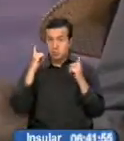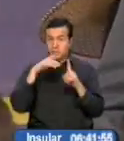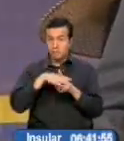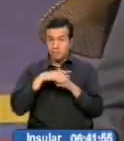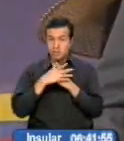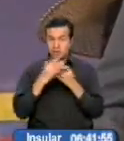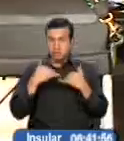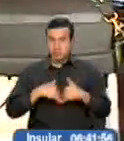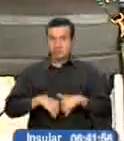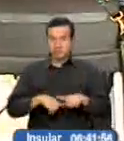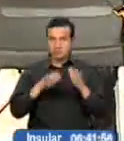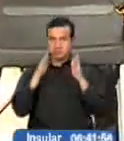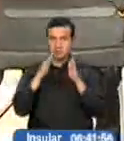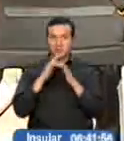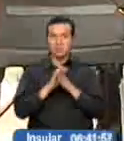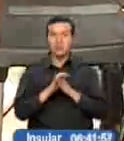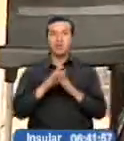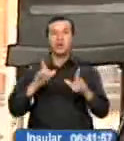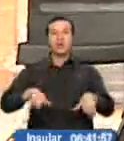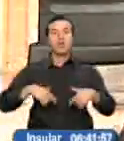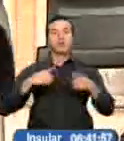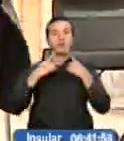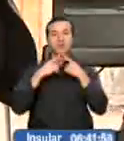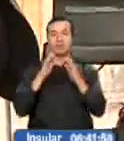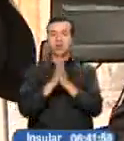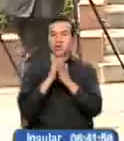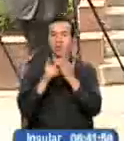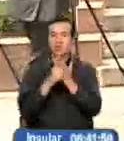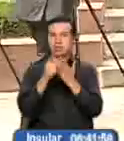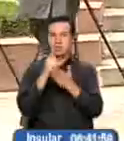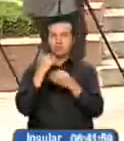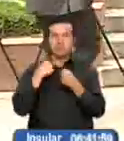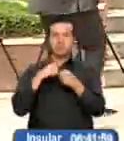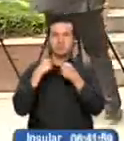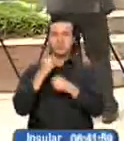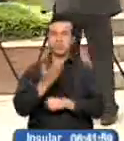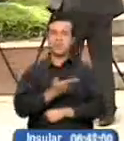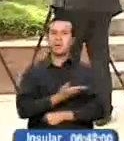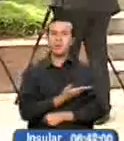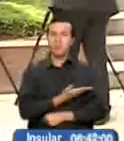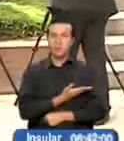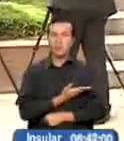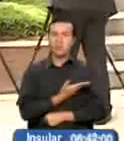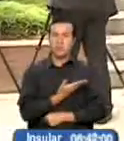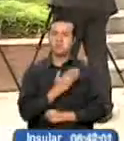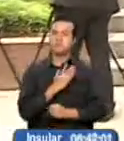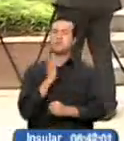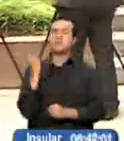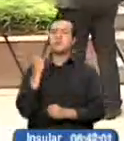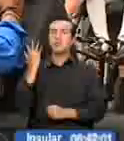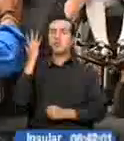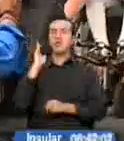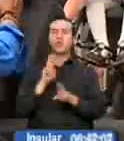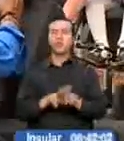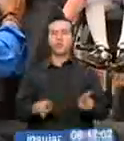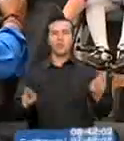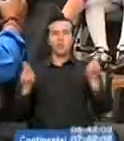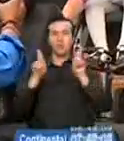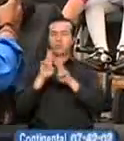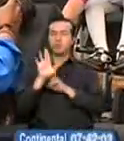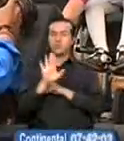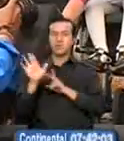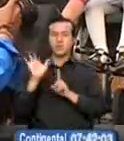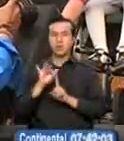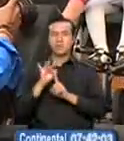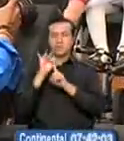salga adelante. Moreno dio a conocer el libro que recoge los esfuerzos de la misión diplomática que desarrolló en la ONU como enviado